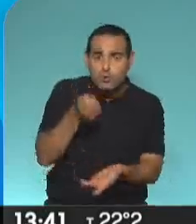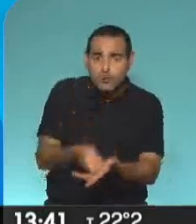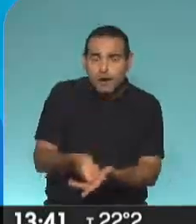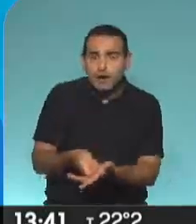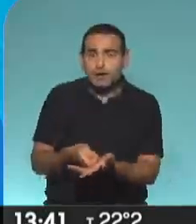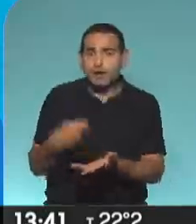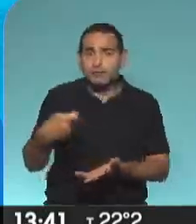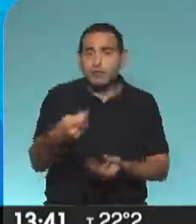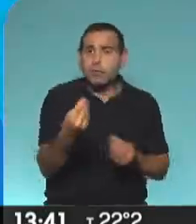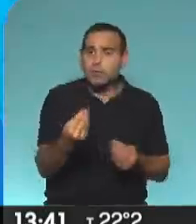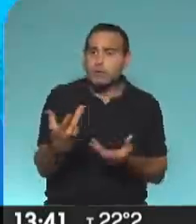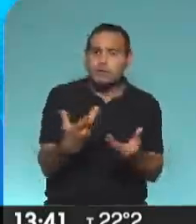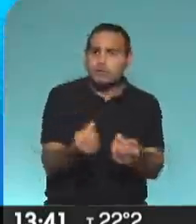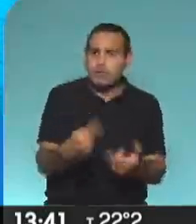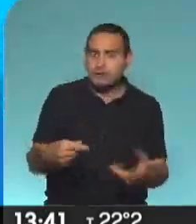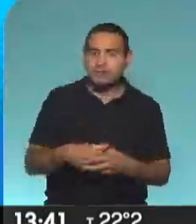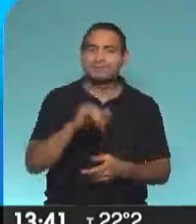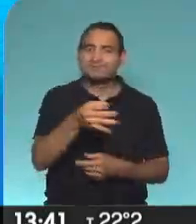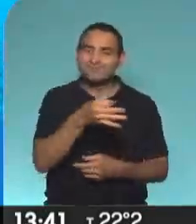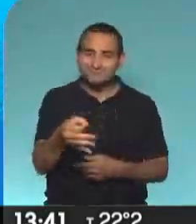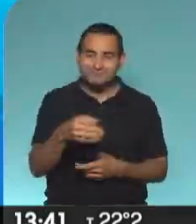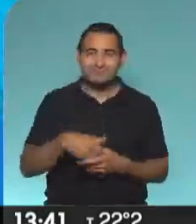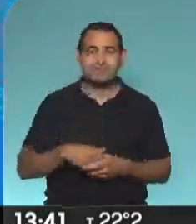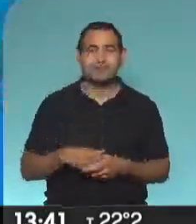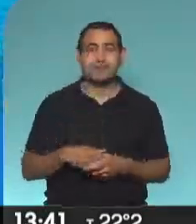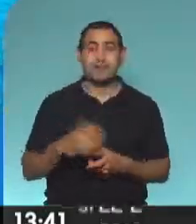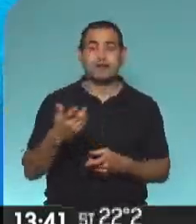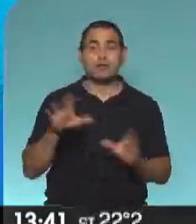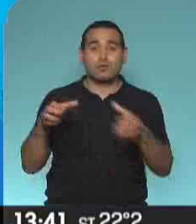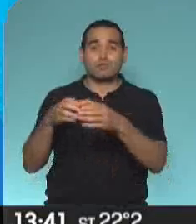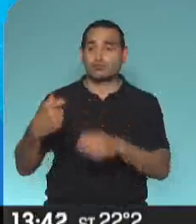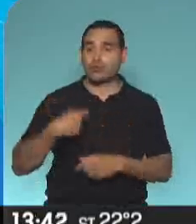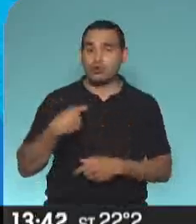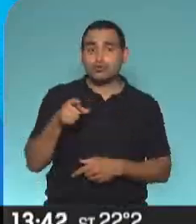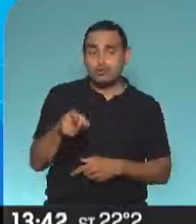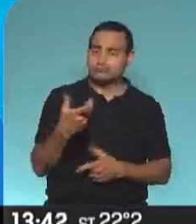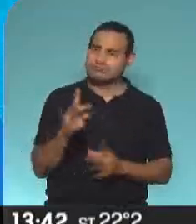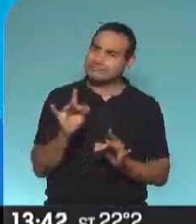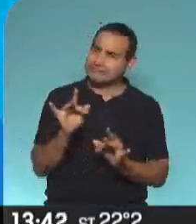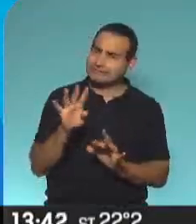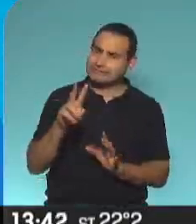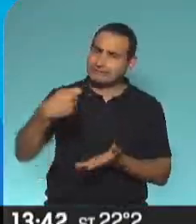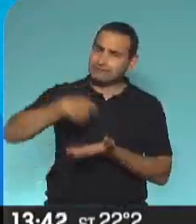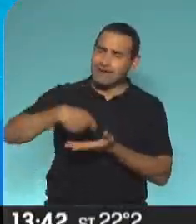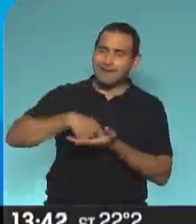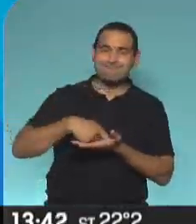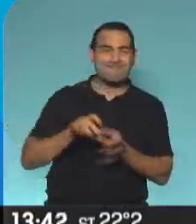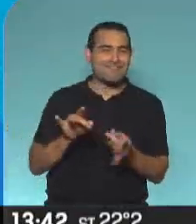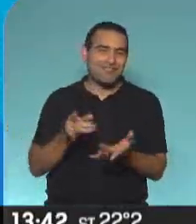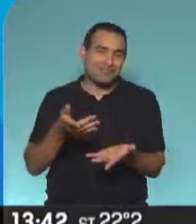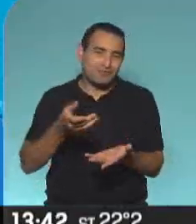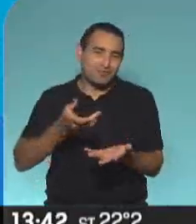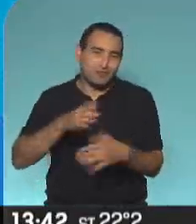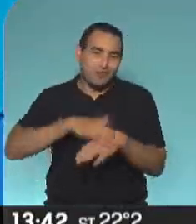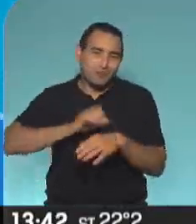recibieron ustedes? Sí, el tema la masa societaria se complicó un poquito por el contexto general